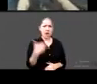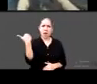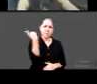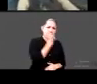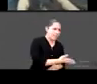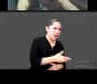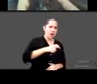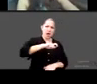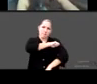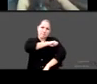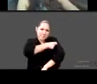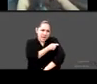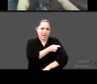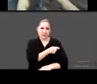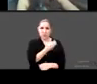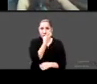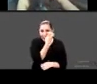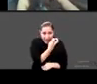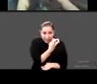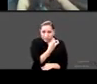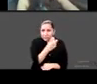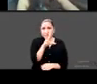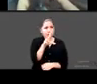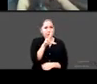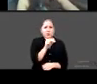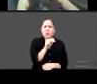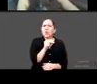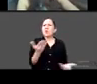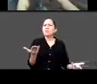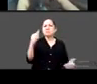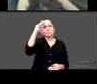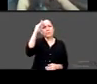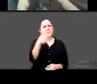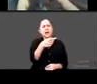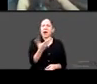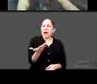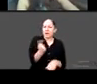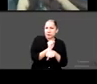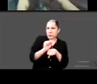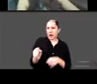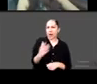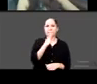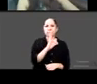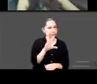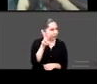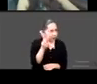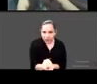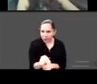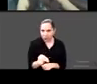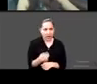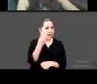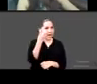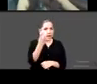niña no es cosa menor, no es nada menor. Investigaciones de